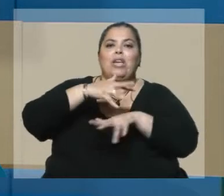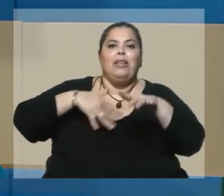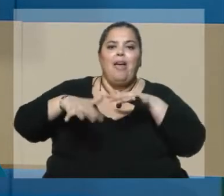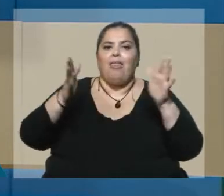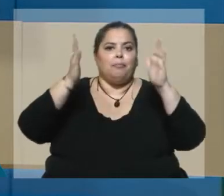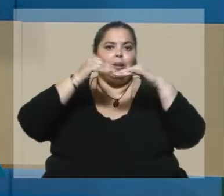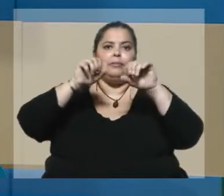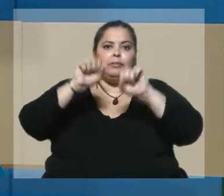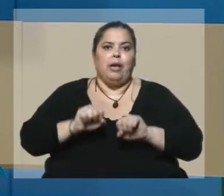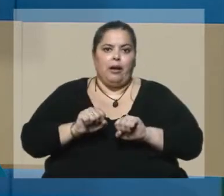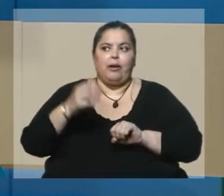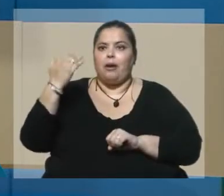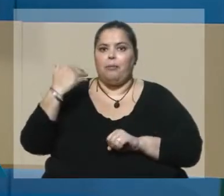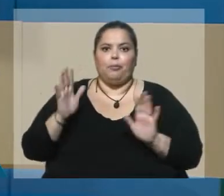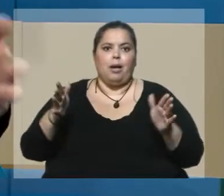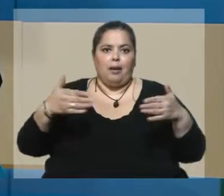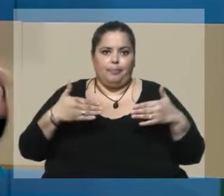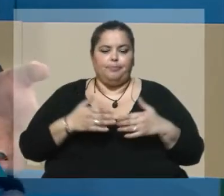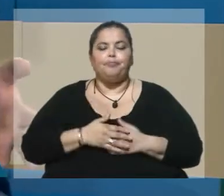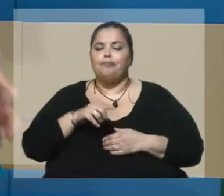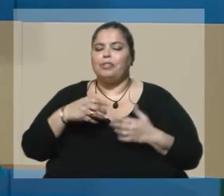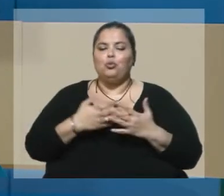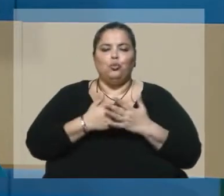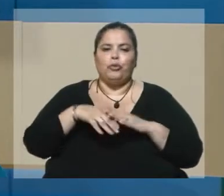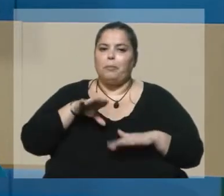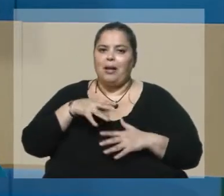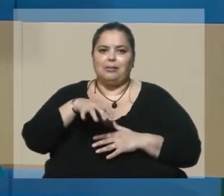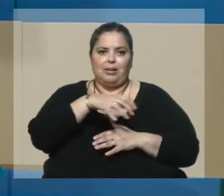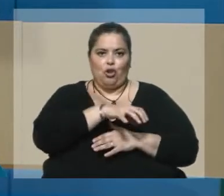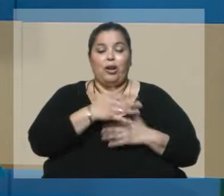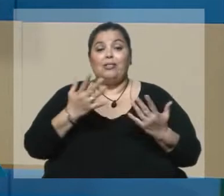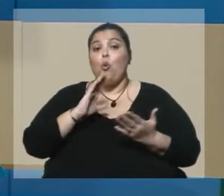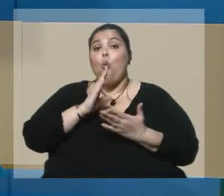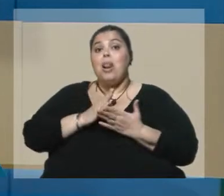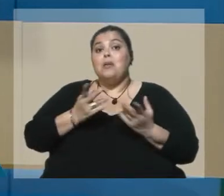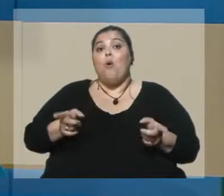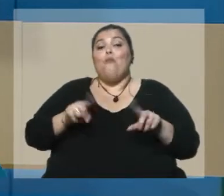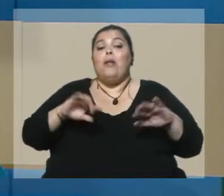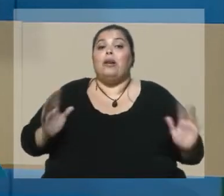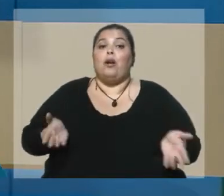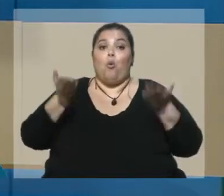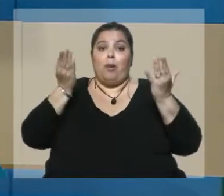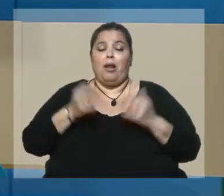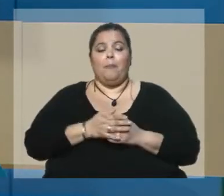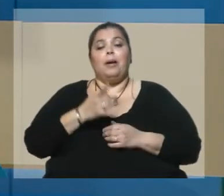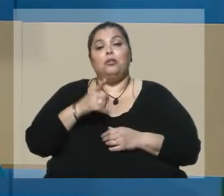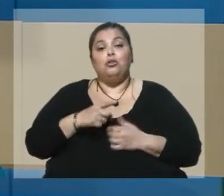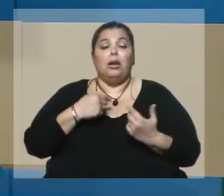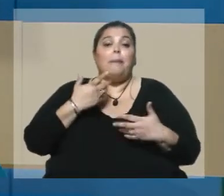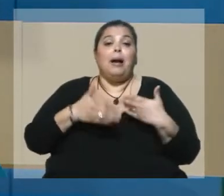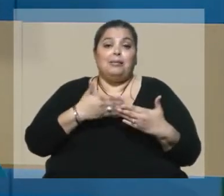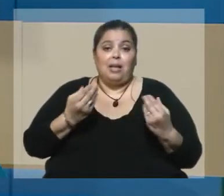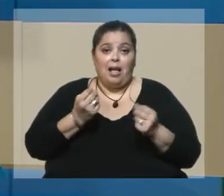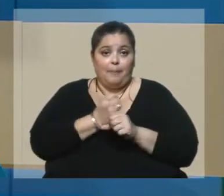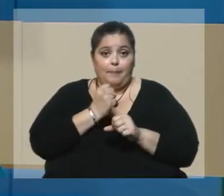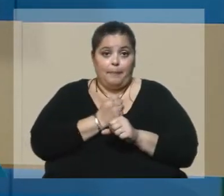o de de aislamiento fueron los más afectados en la pandemia y fueron los últimos en recuperarse lo que sucedió con el empleo